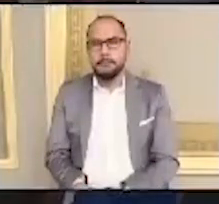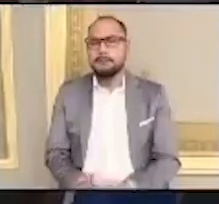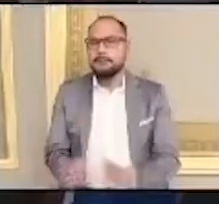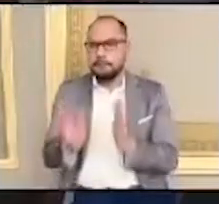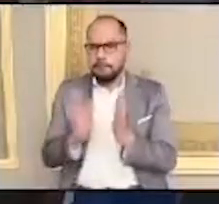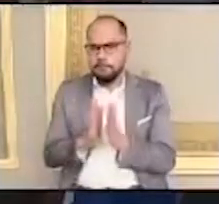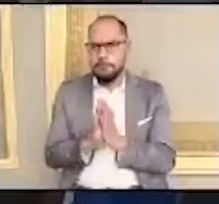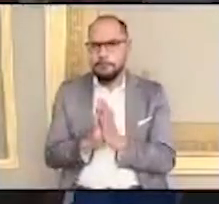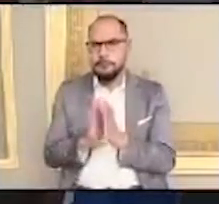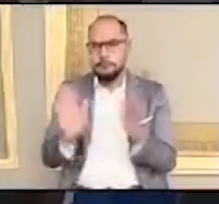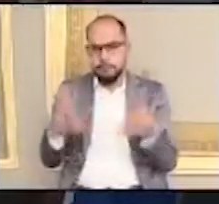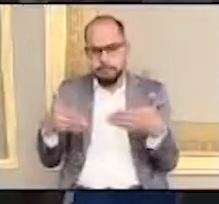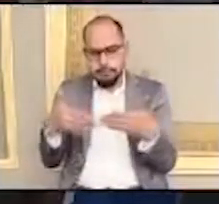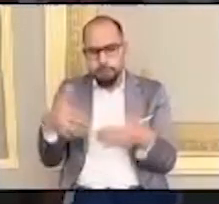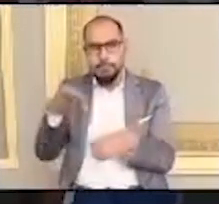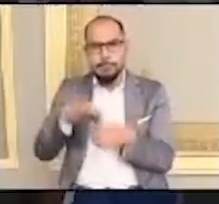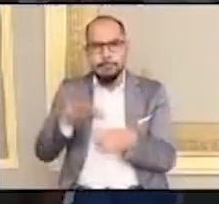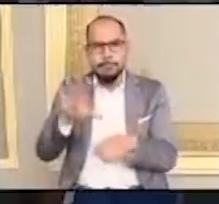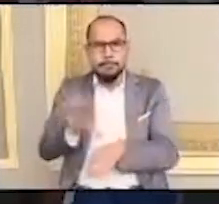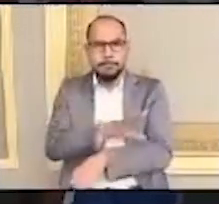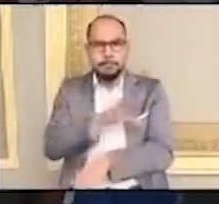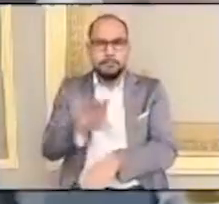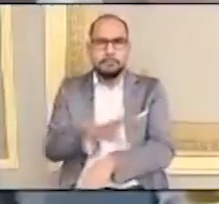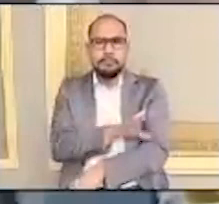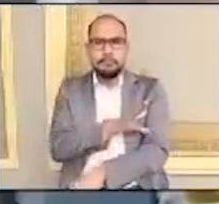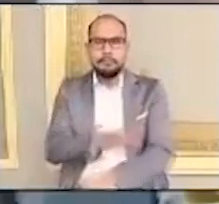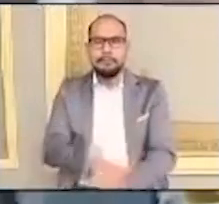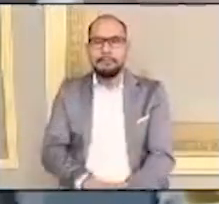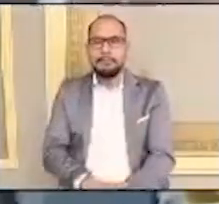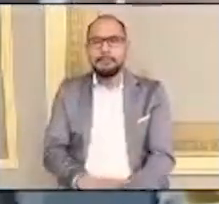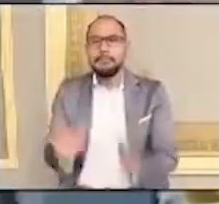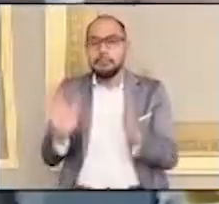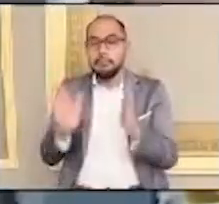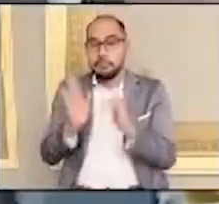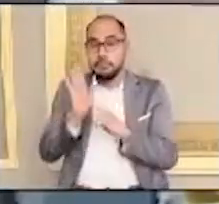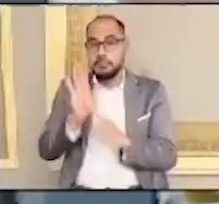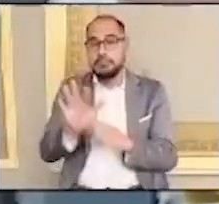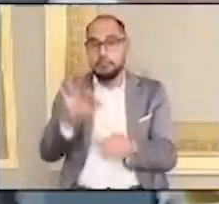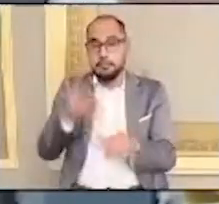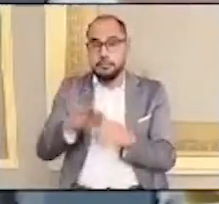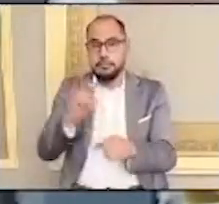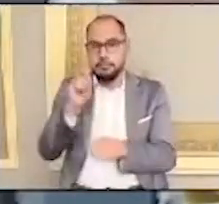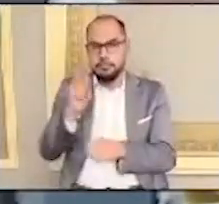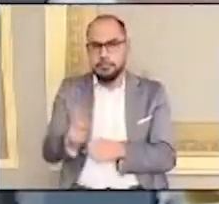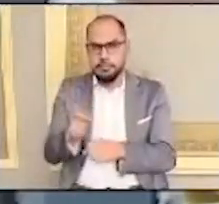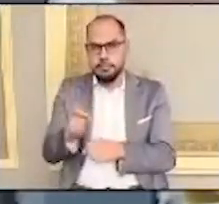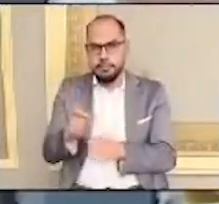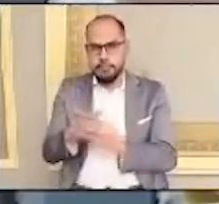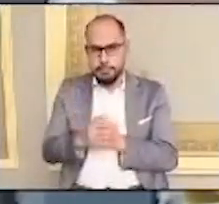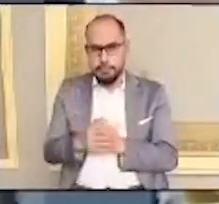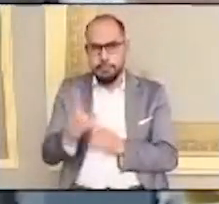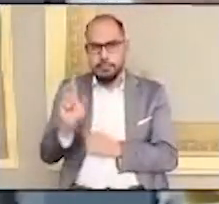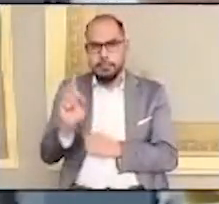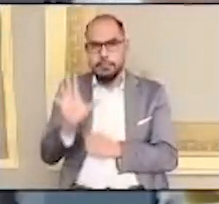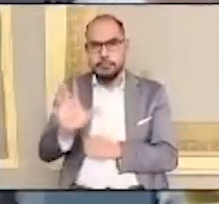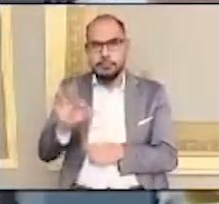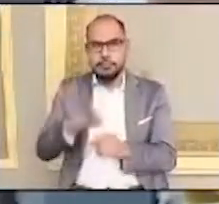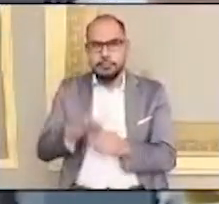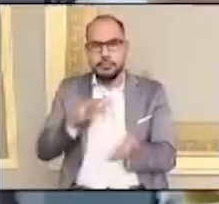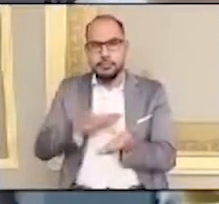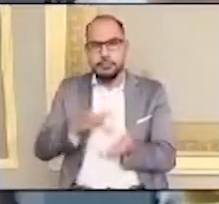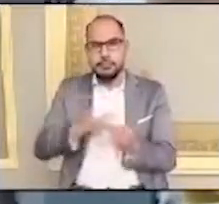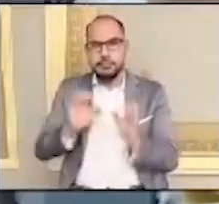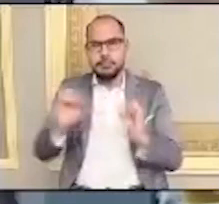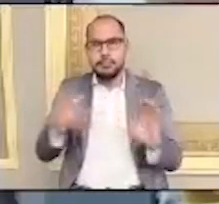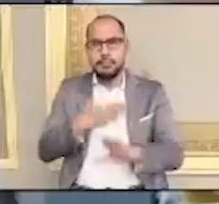Solicito se cierre la votación electrónica. El resultado de la votación en todos sus términos es el siguiente: 35 votos a favor,